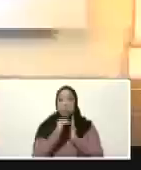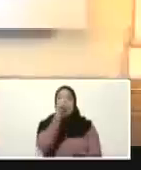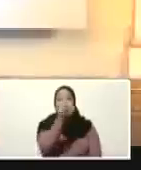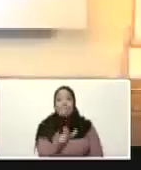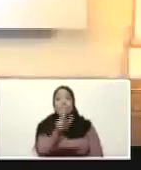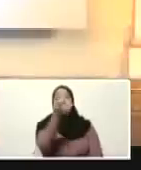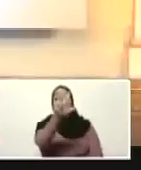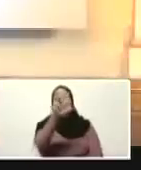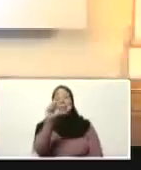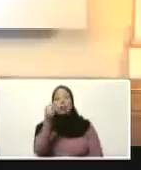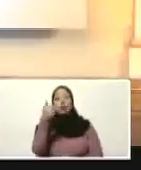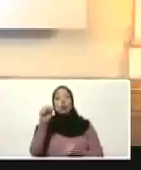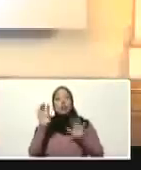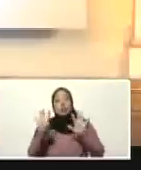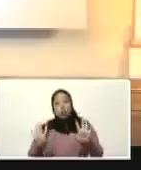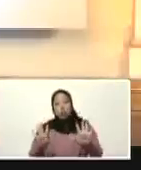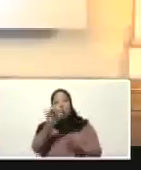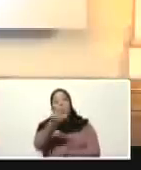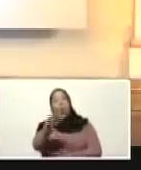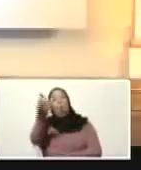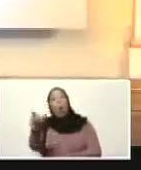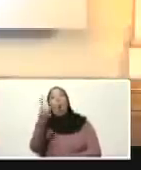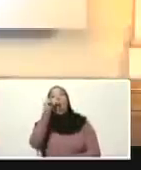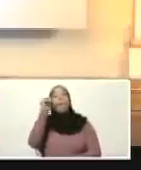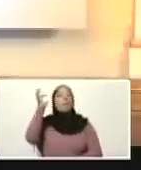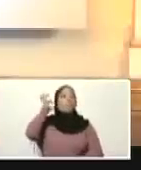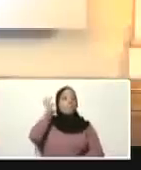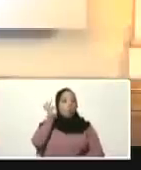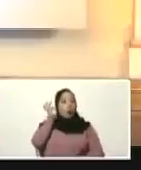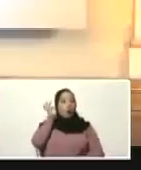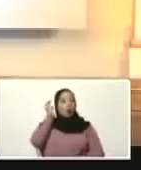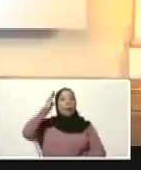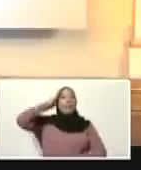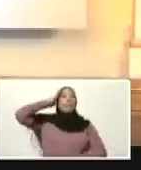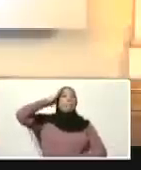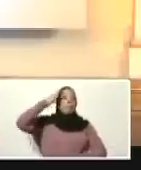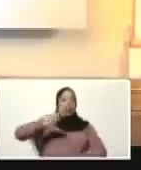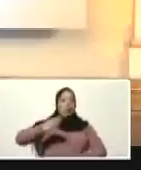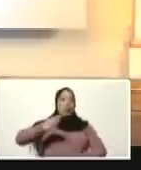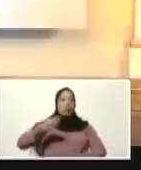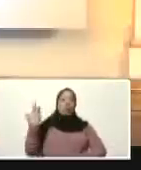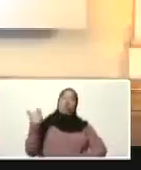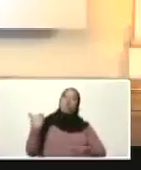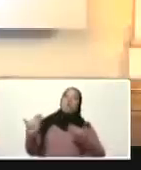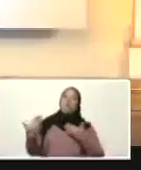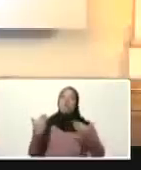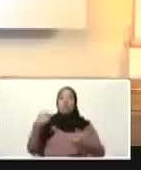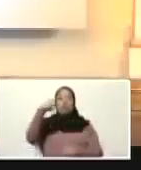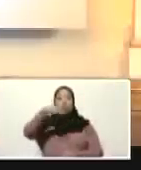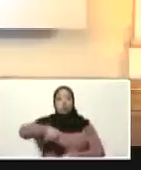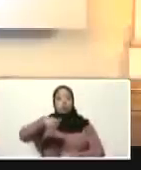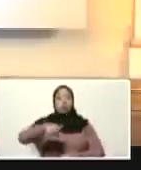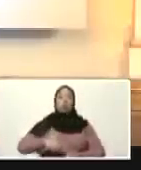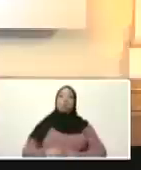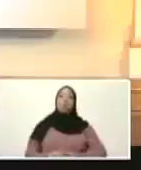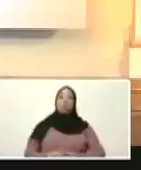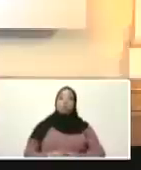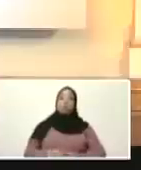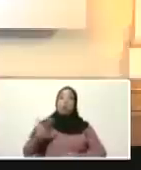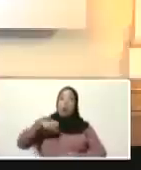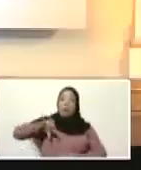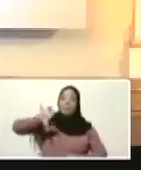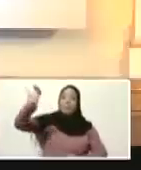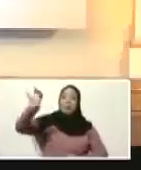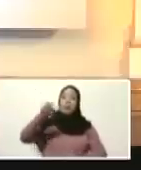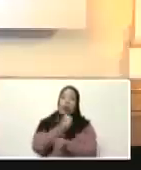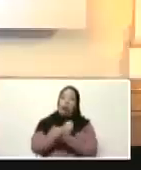15.319 hombres y mujeres que han consagrado su vida al servicio de esta gran patria